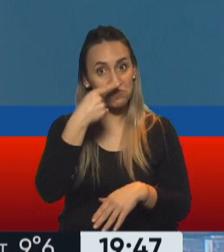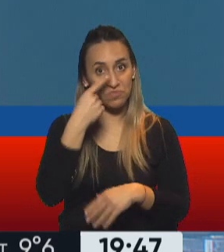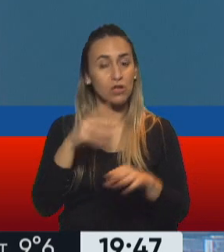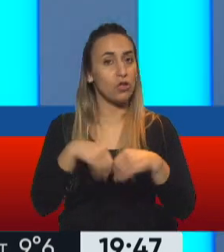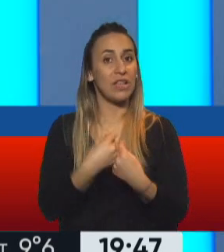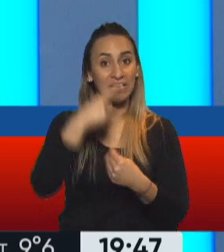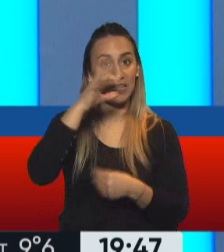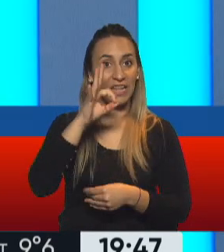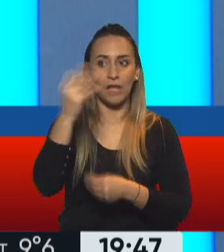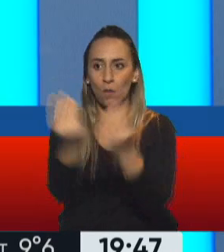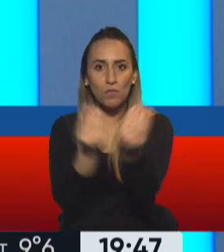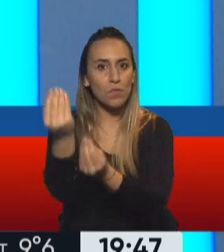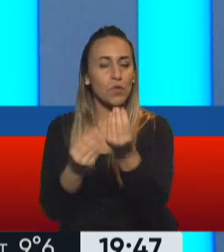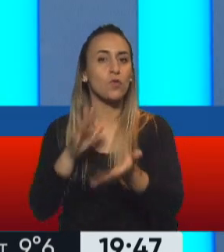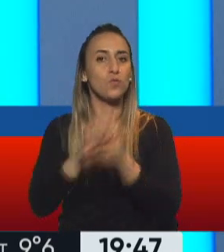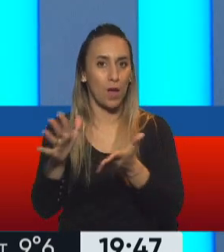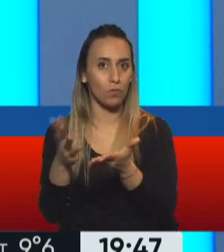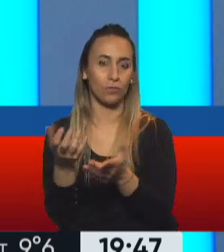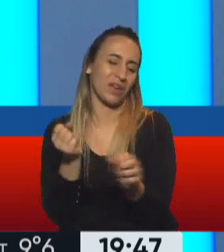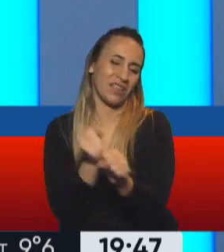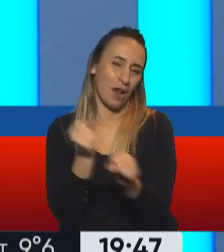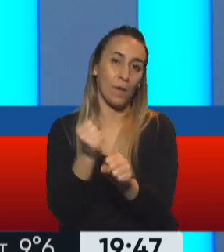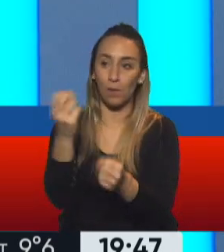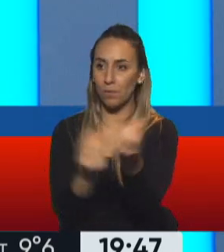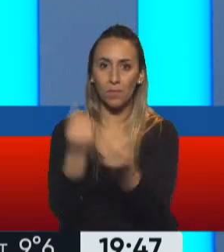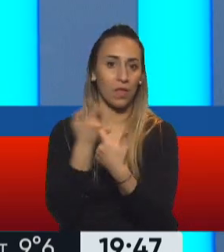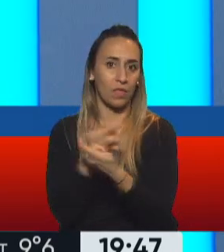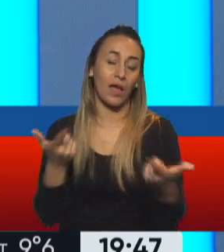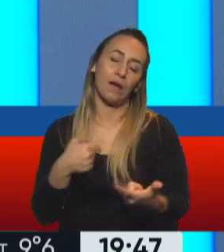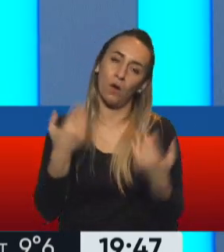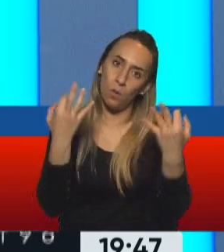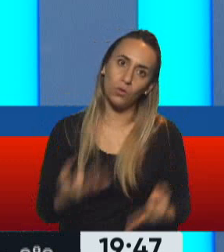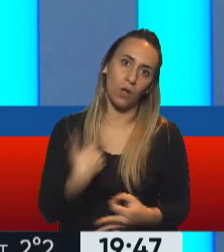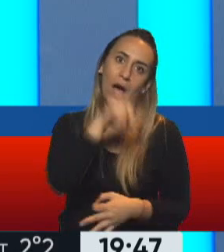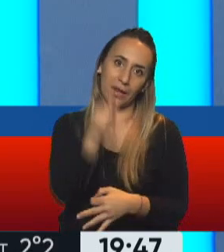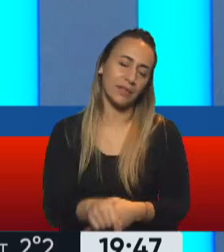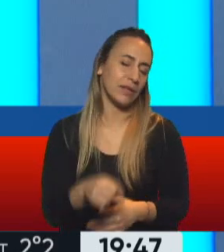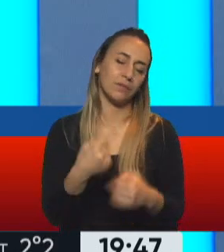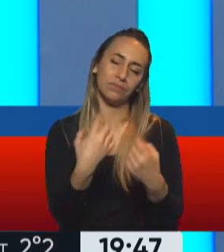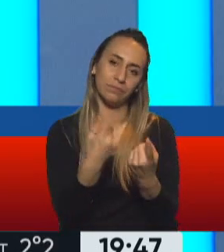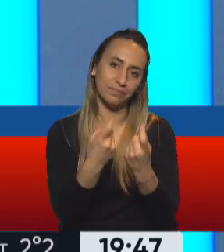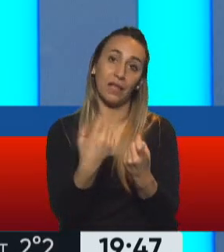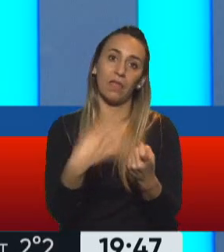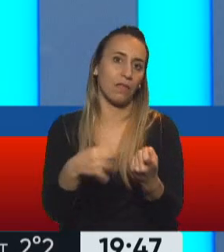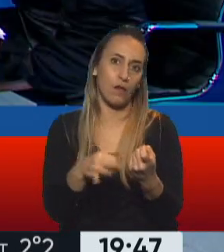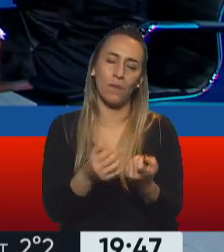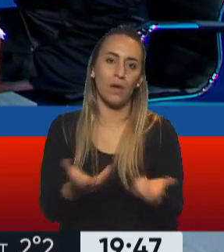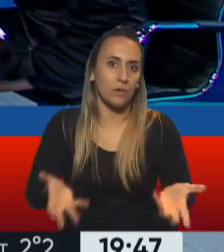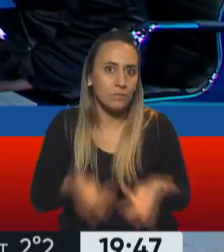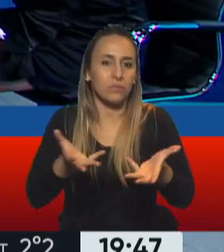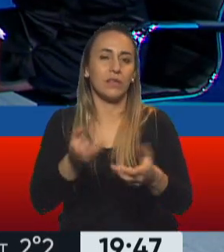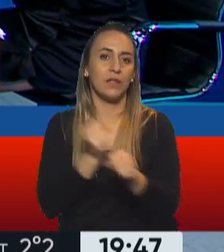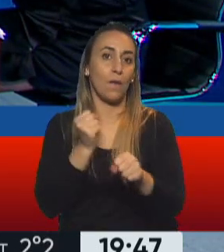puestos de trabajo justamente lo que necesita la argentina es reactivar el empleo y en este caso es algo que directamente ocurre a través de